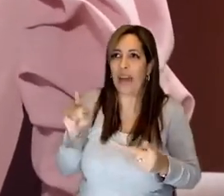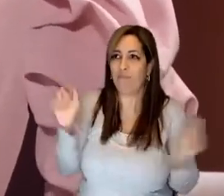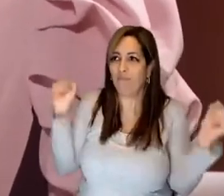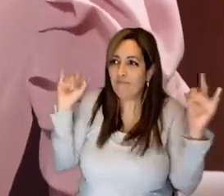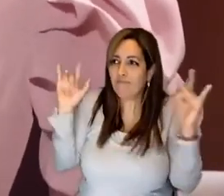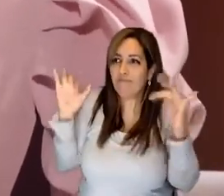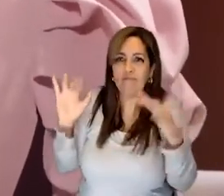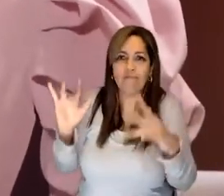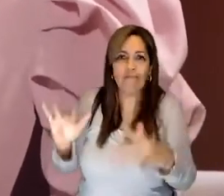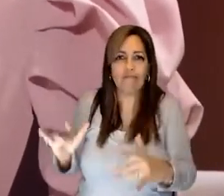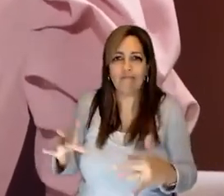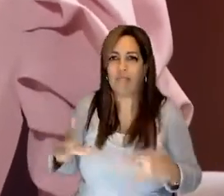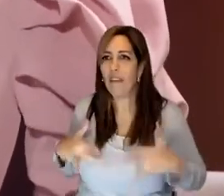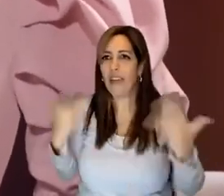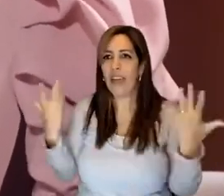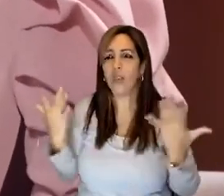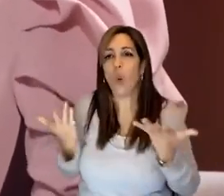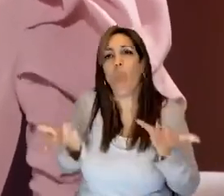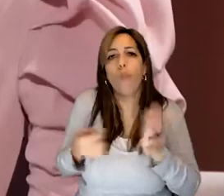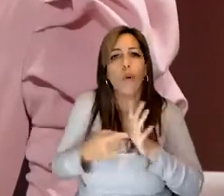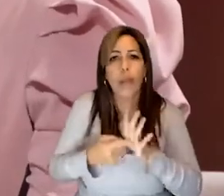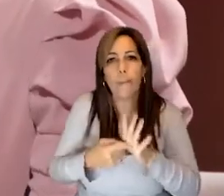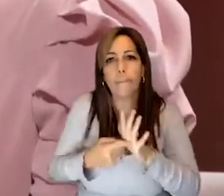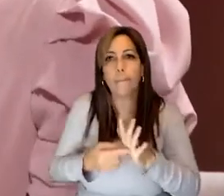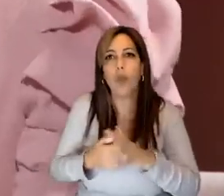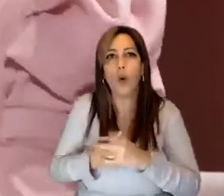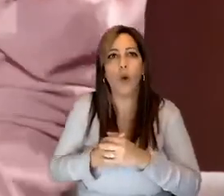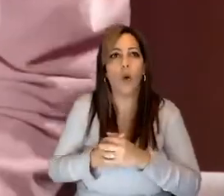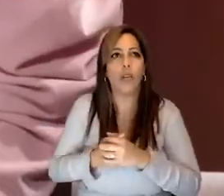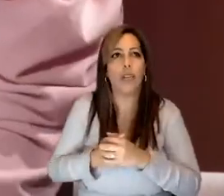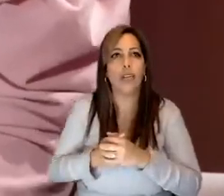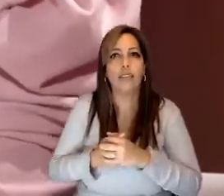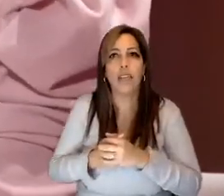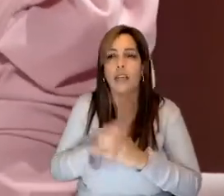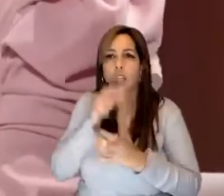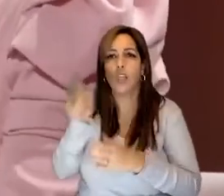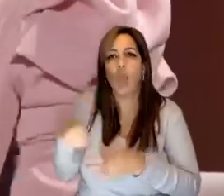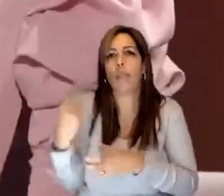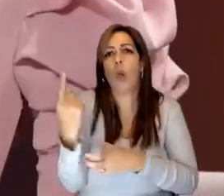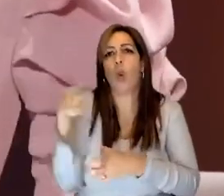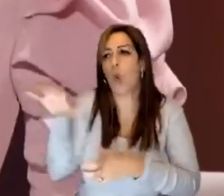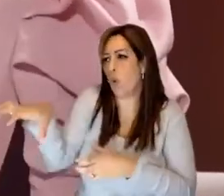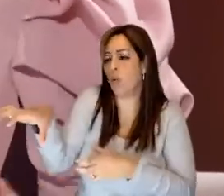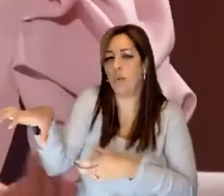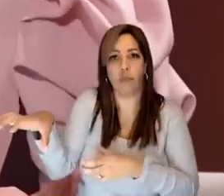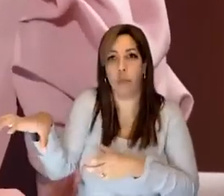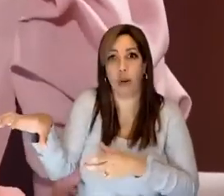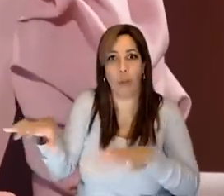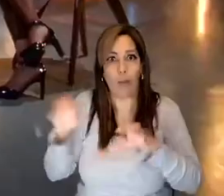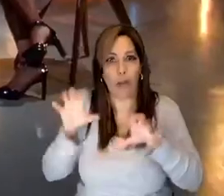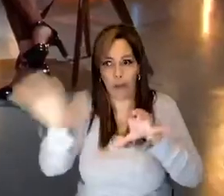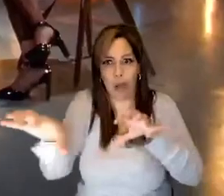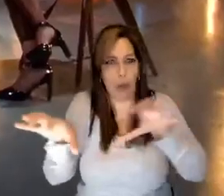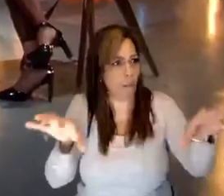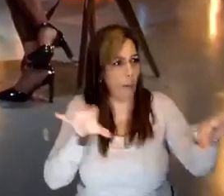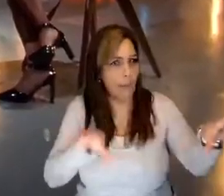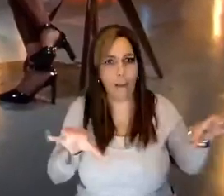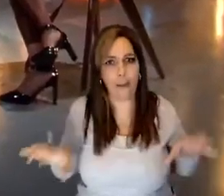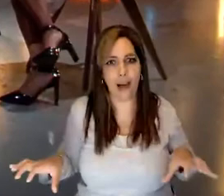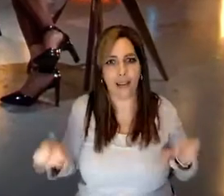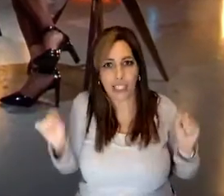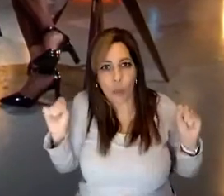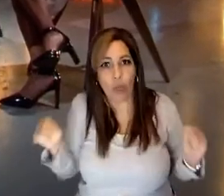hagan múltiples actividades continuas, digamos, no quizás en eventos particulares, sino que sea algo totalmente, como